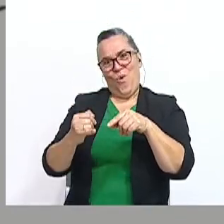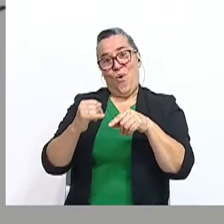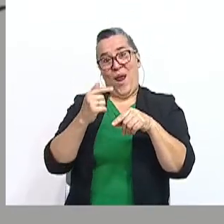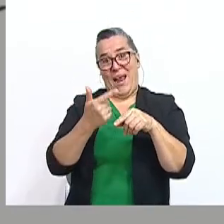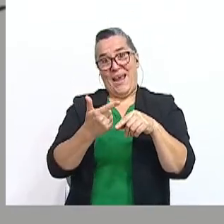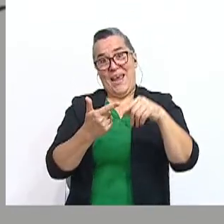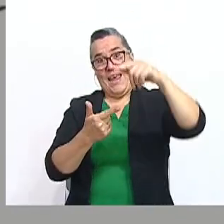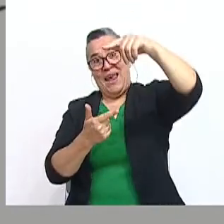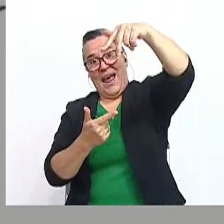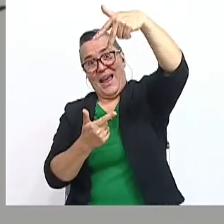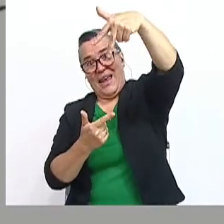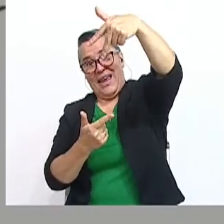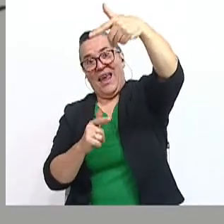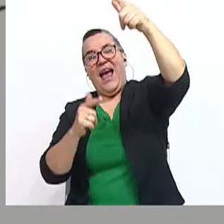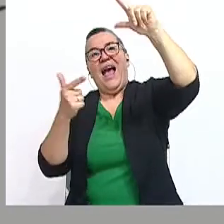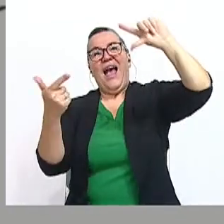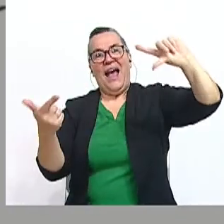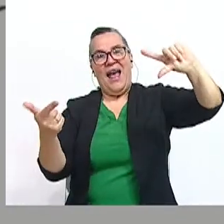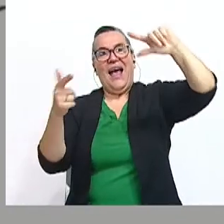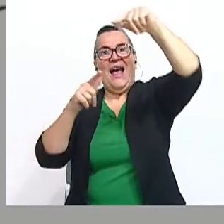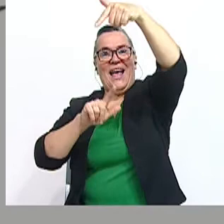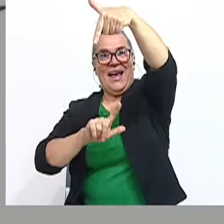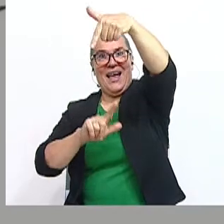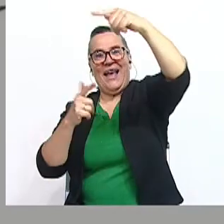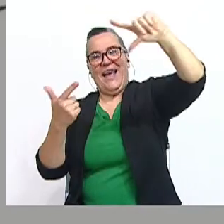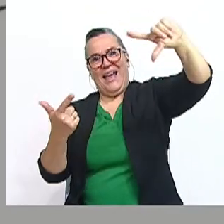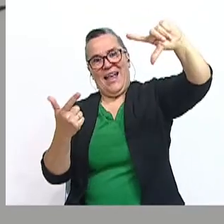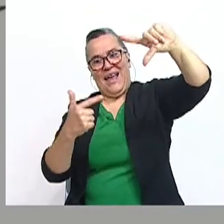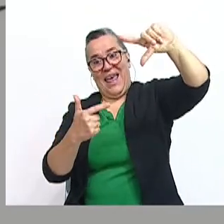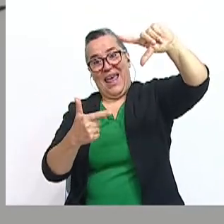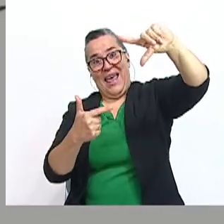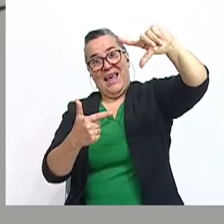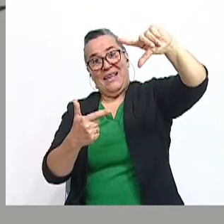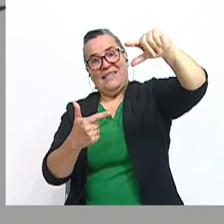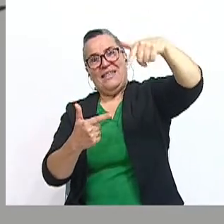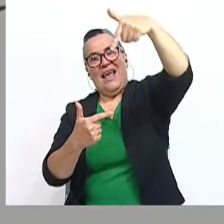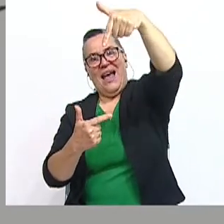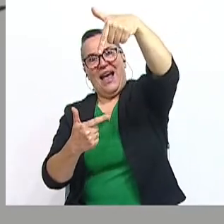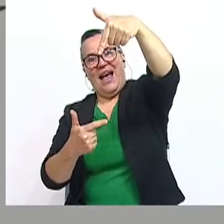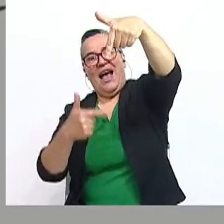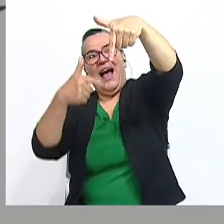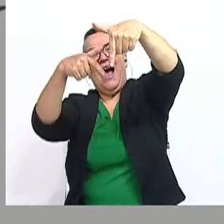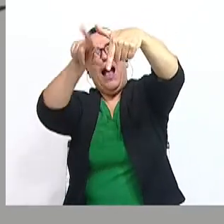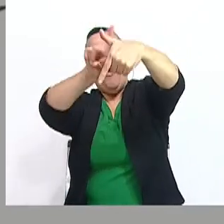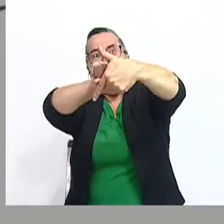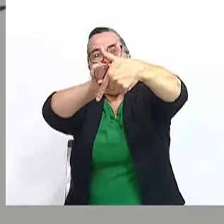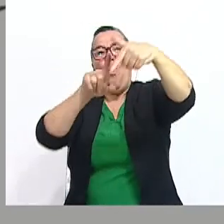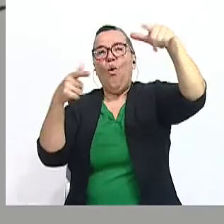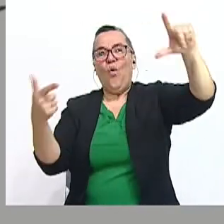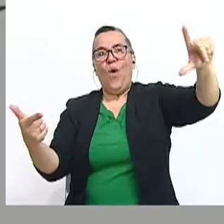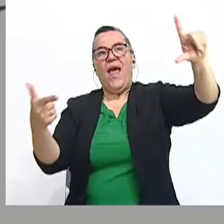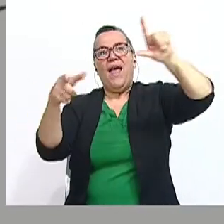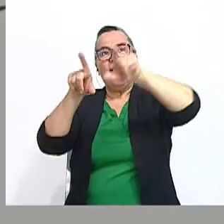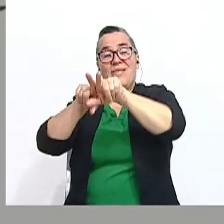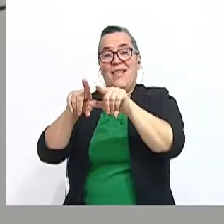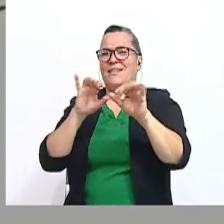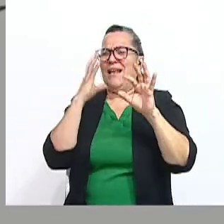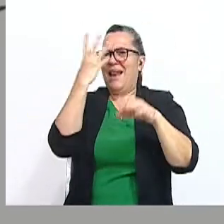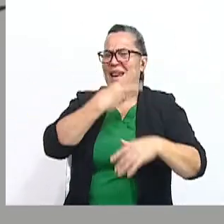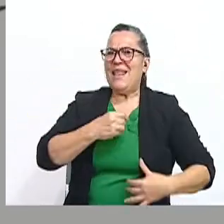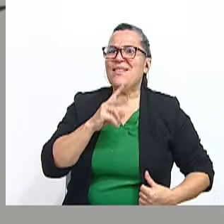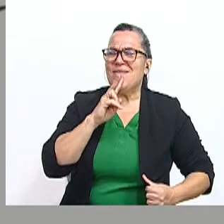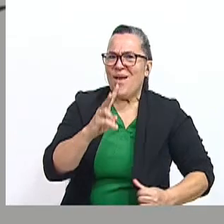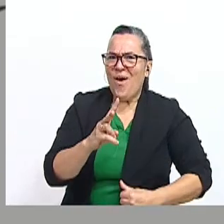anteriormente. Entonces, podemos ya tener la seguridad de que los ángulos alternos internos son congruentes. Lindo,